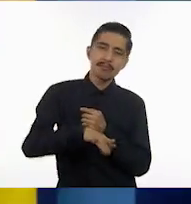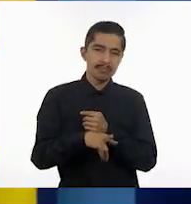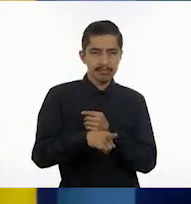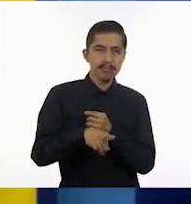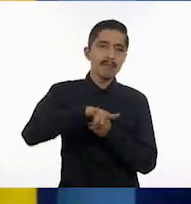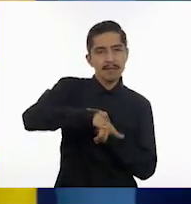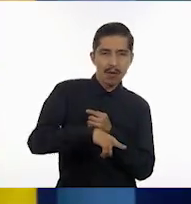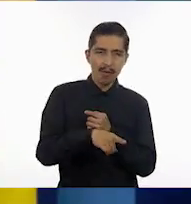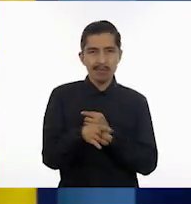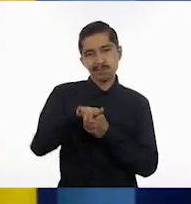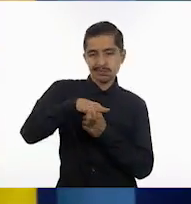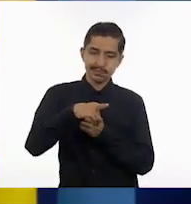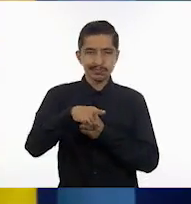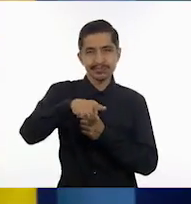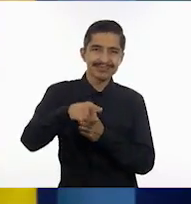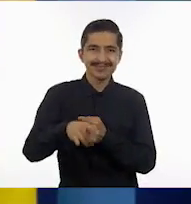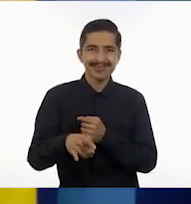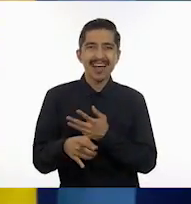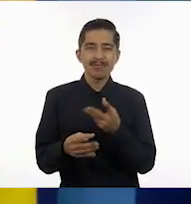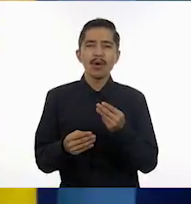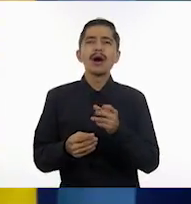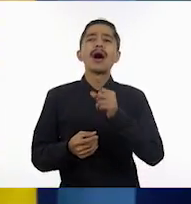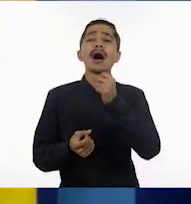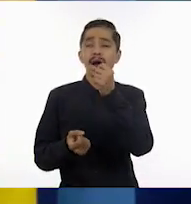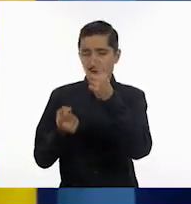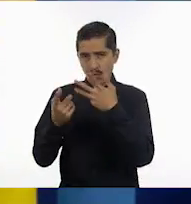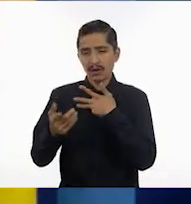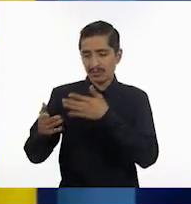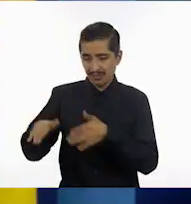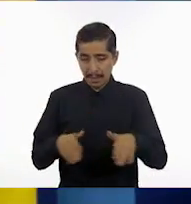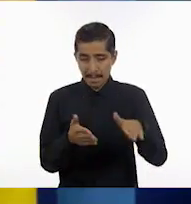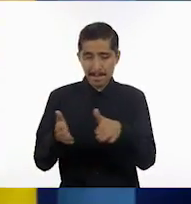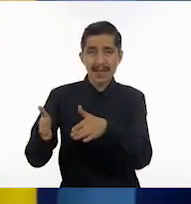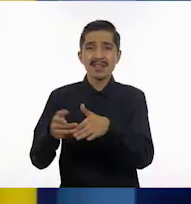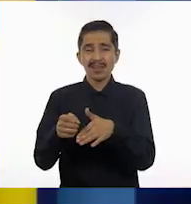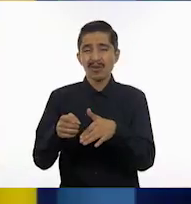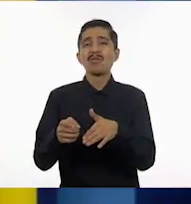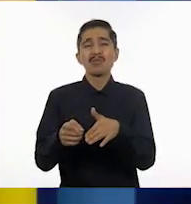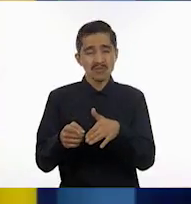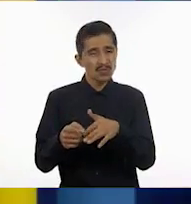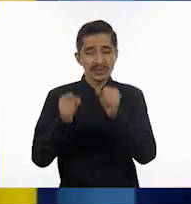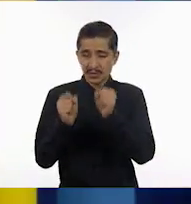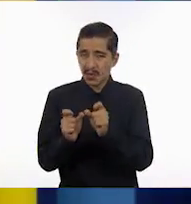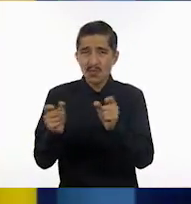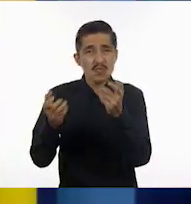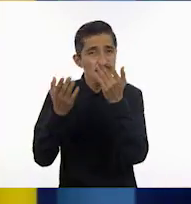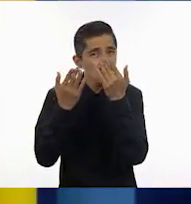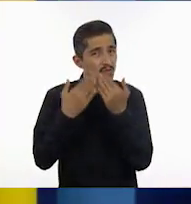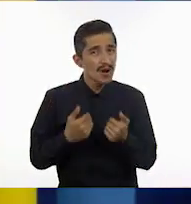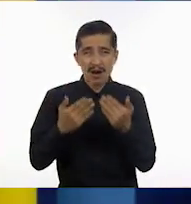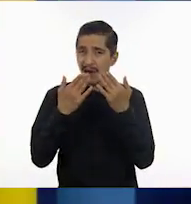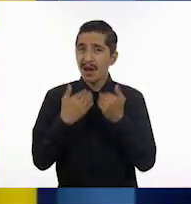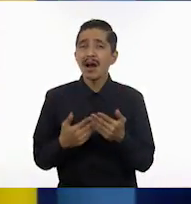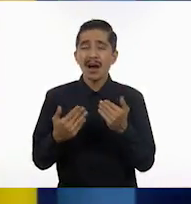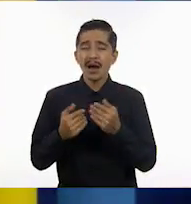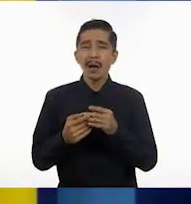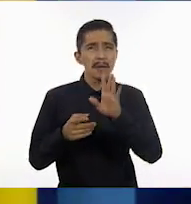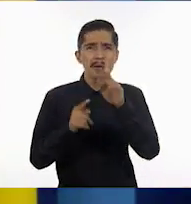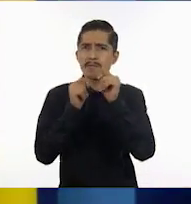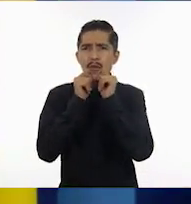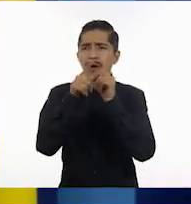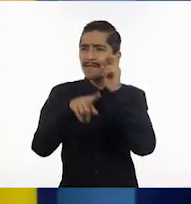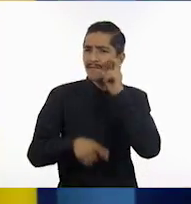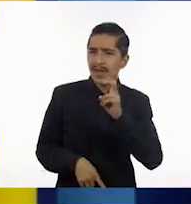También, lamentablemente, en muchos caminos, pues sigue existiendo toda esta inseguridad. Y sin importar si está uno viajando o